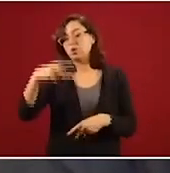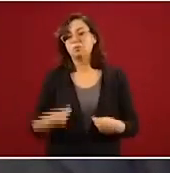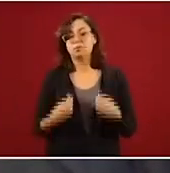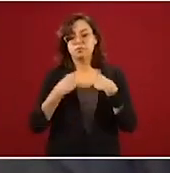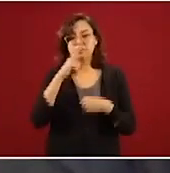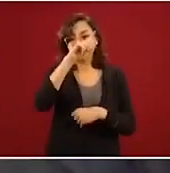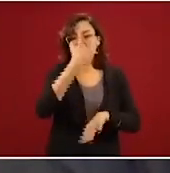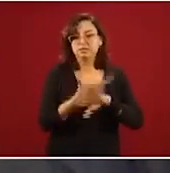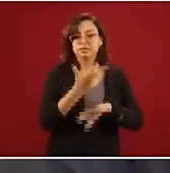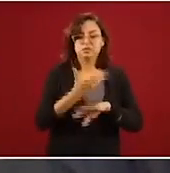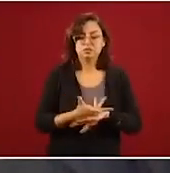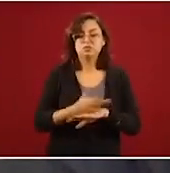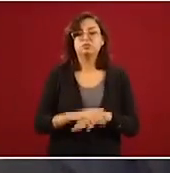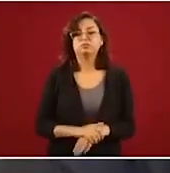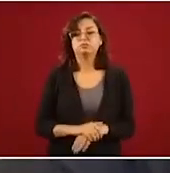a quien usted